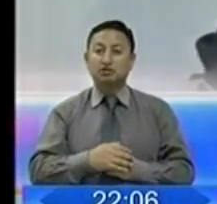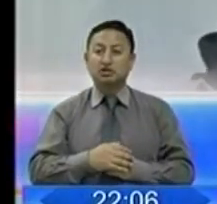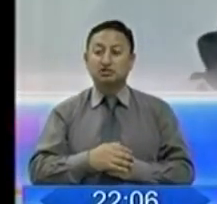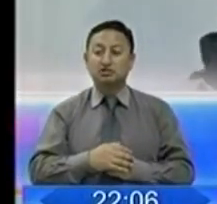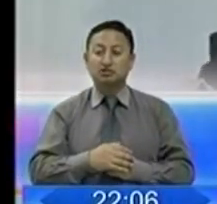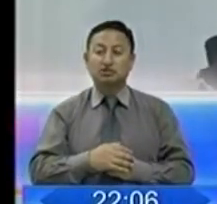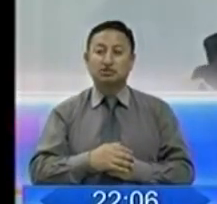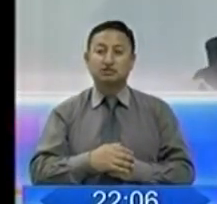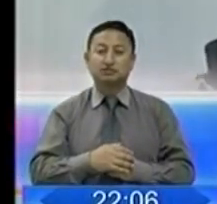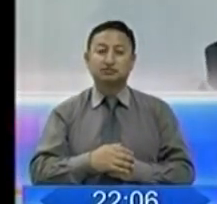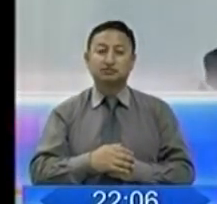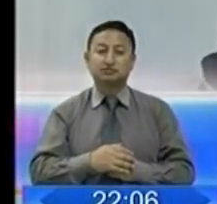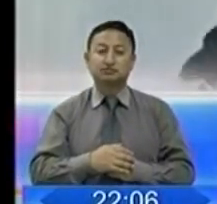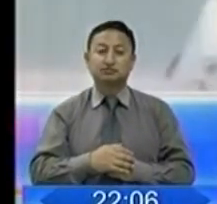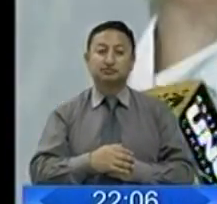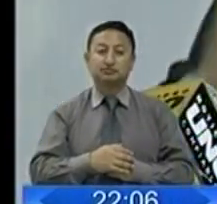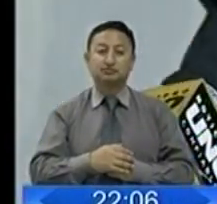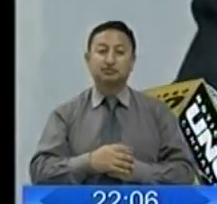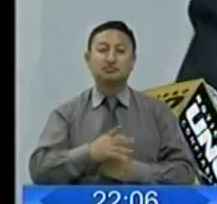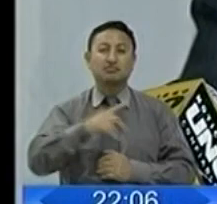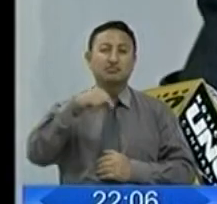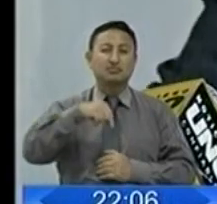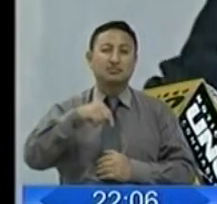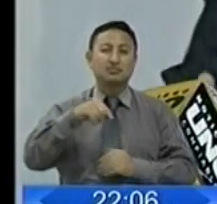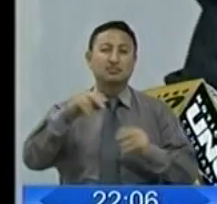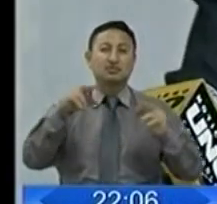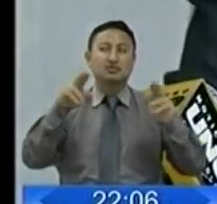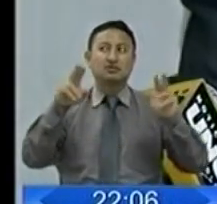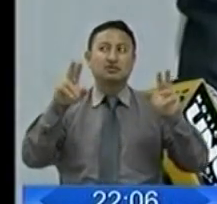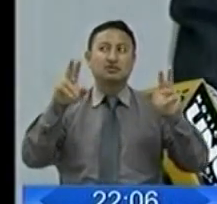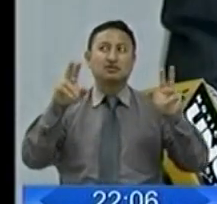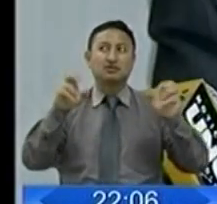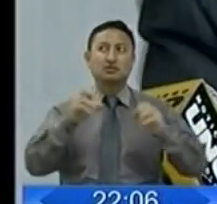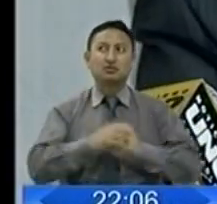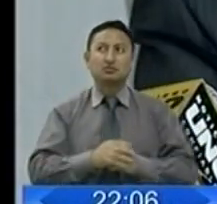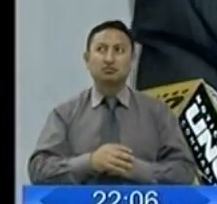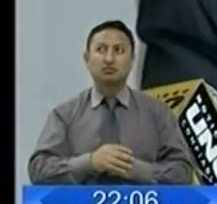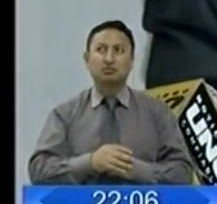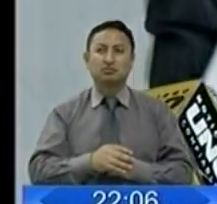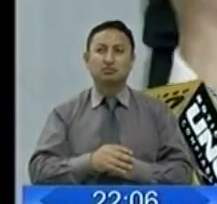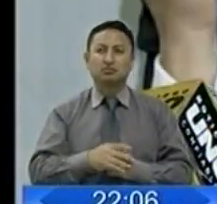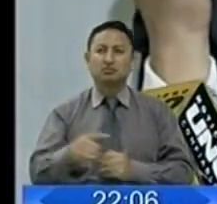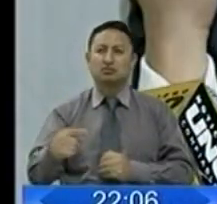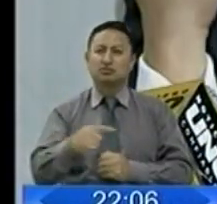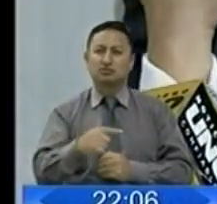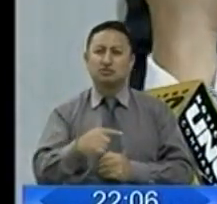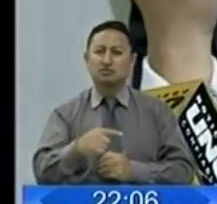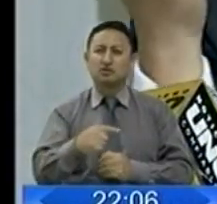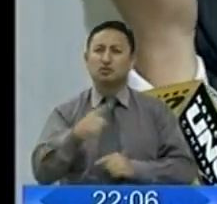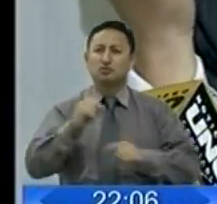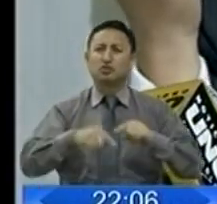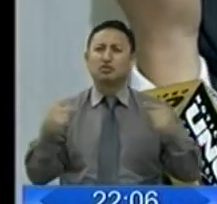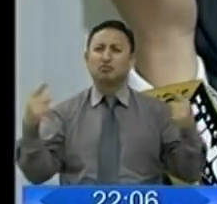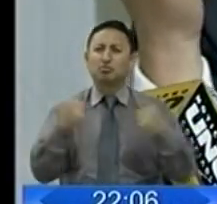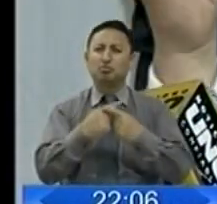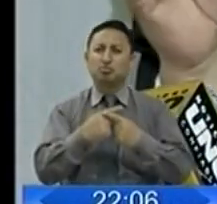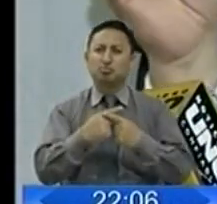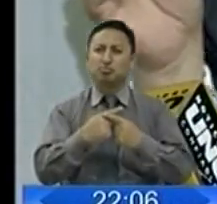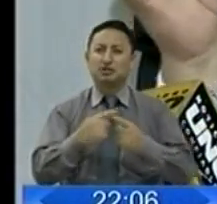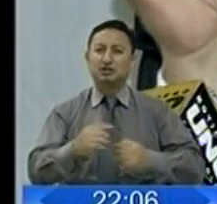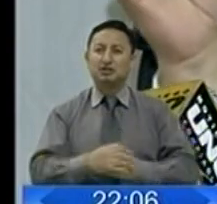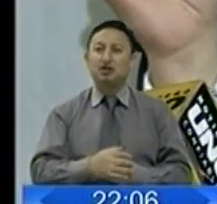nosotros vayamos a considerar al respecto, tomando en cuenta desde de entrada que no se nos ha permitido la contradicción, no solo que nos hace pensar que es un